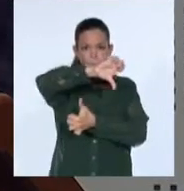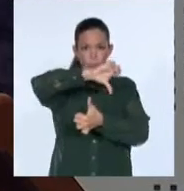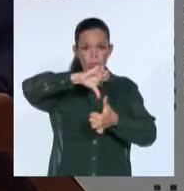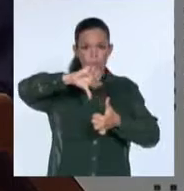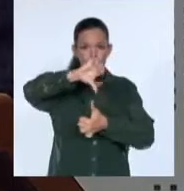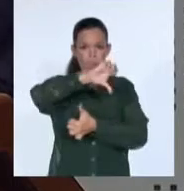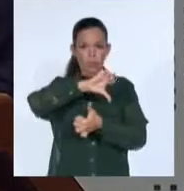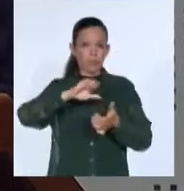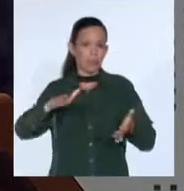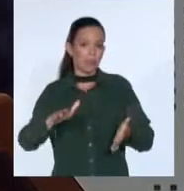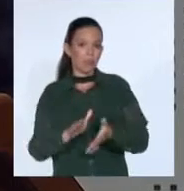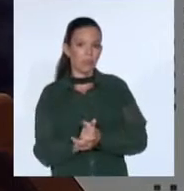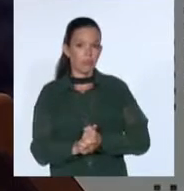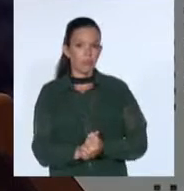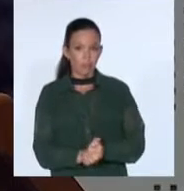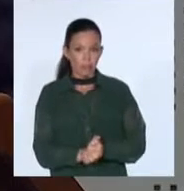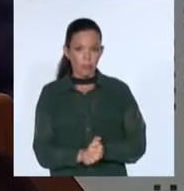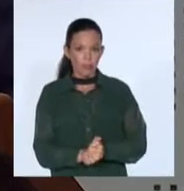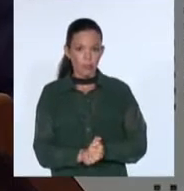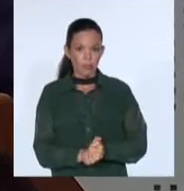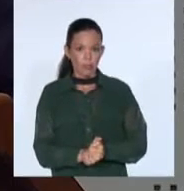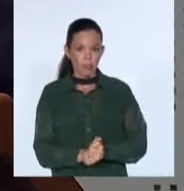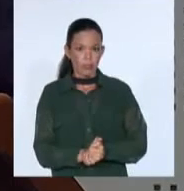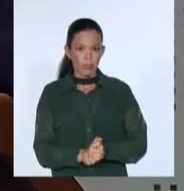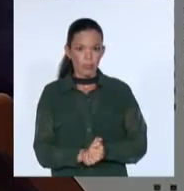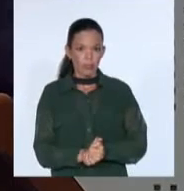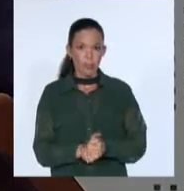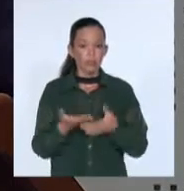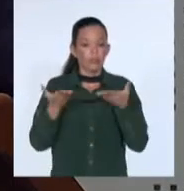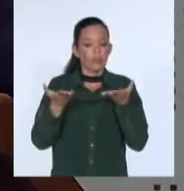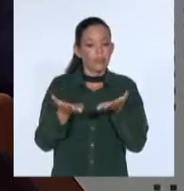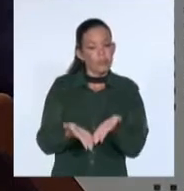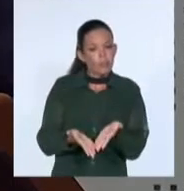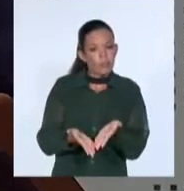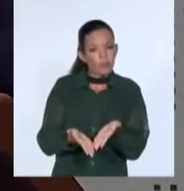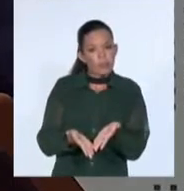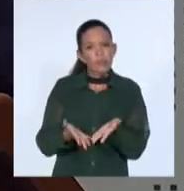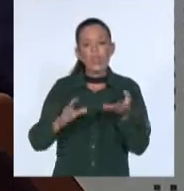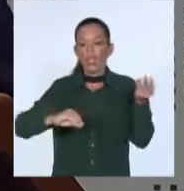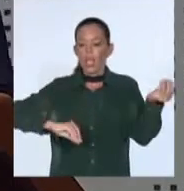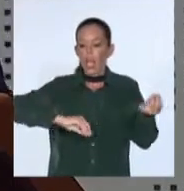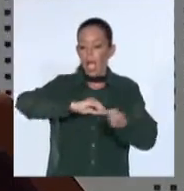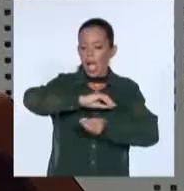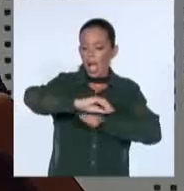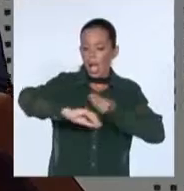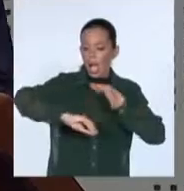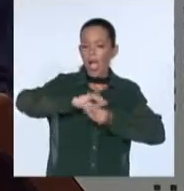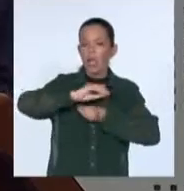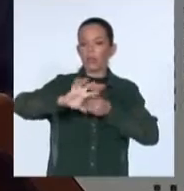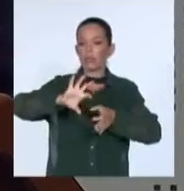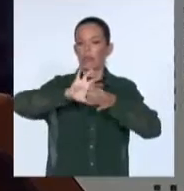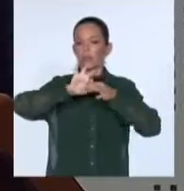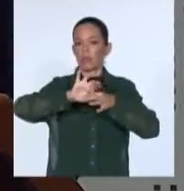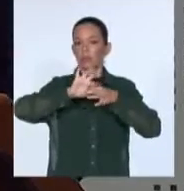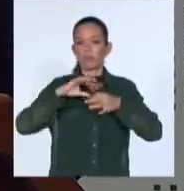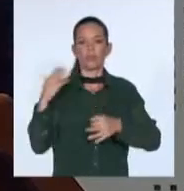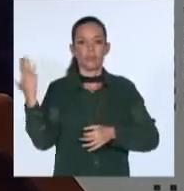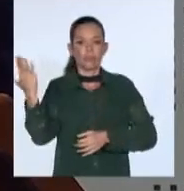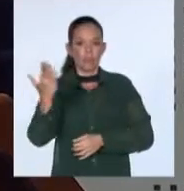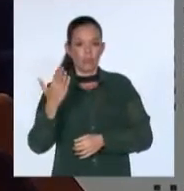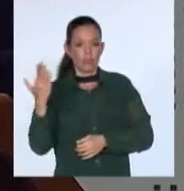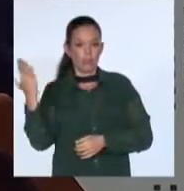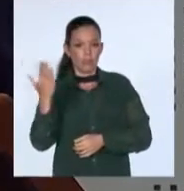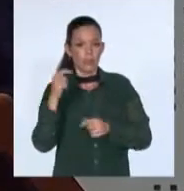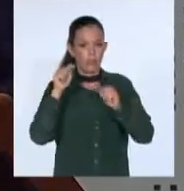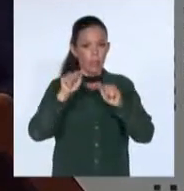En este desencuentro, en este dolor que el cambio climático, que la crisis climática nos genera